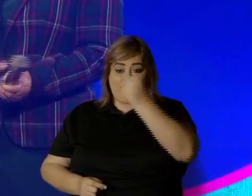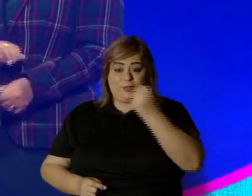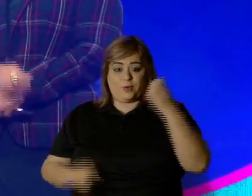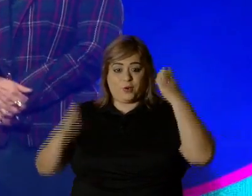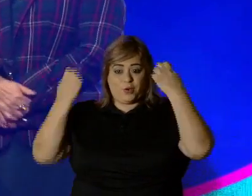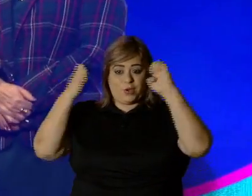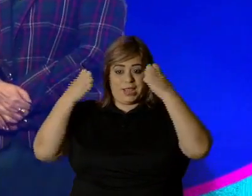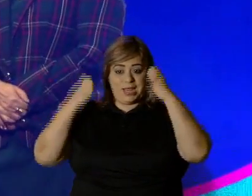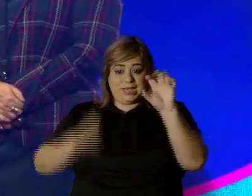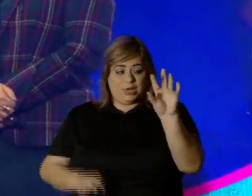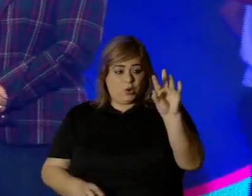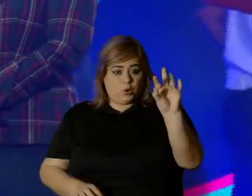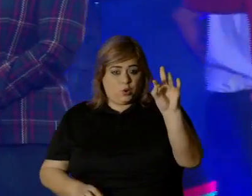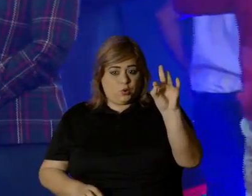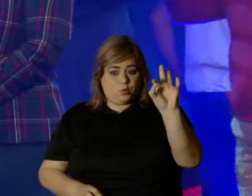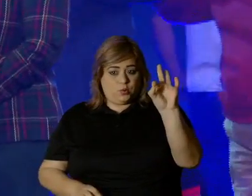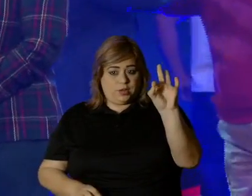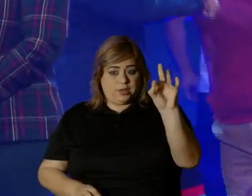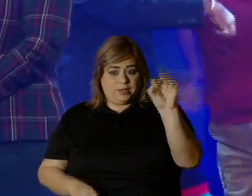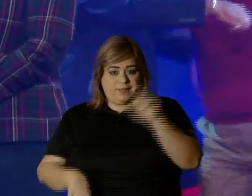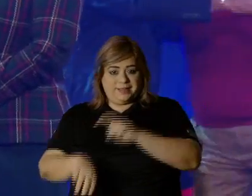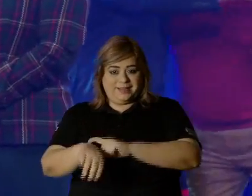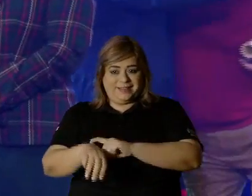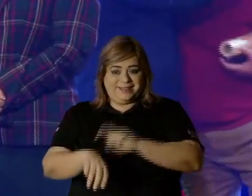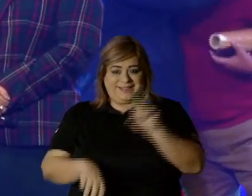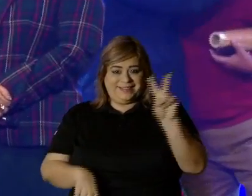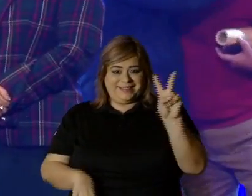las 5 de la tarde.